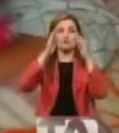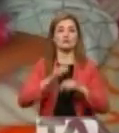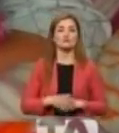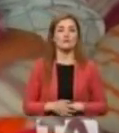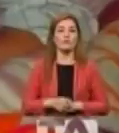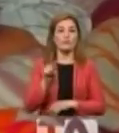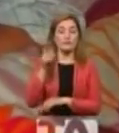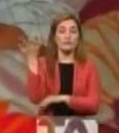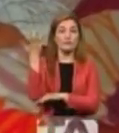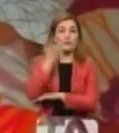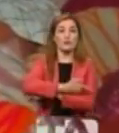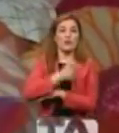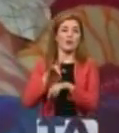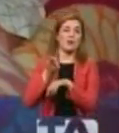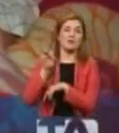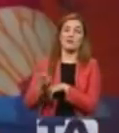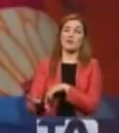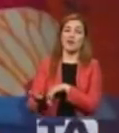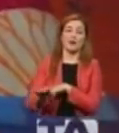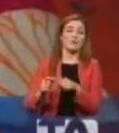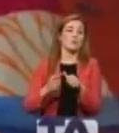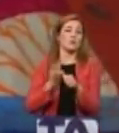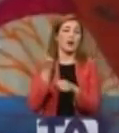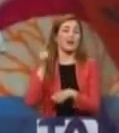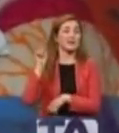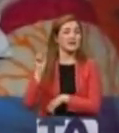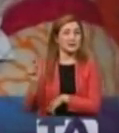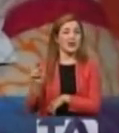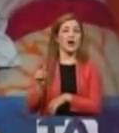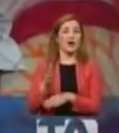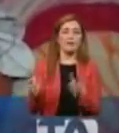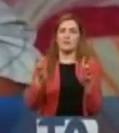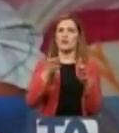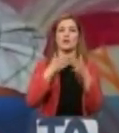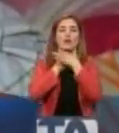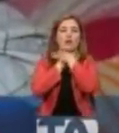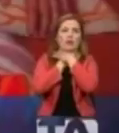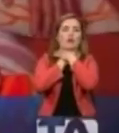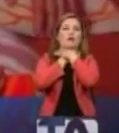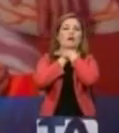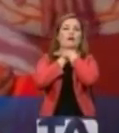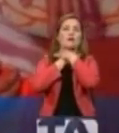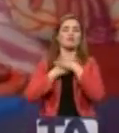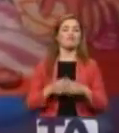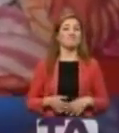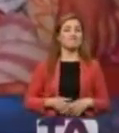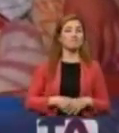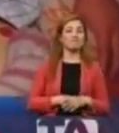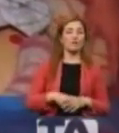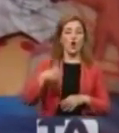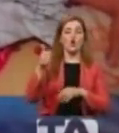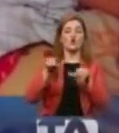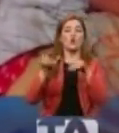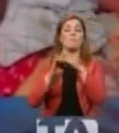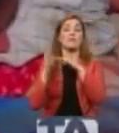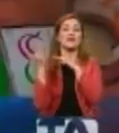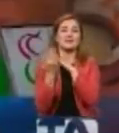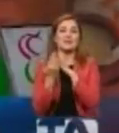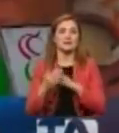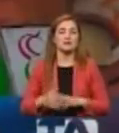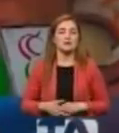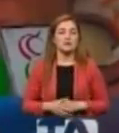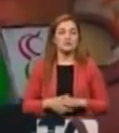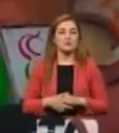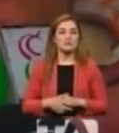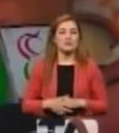hace 15 días le había abandonado porque en un primer momento intentó estrangularla en San Vicente de Bahía de Caracas.